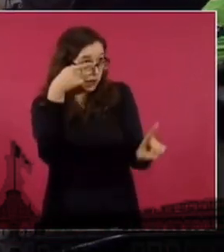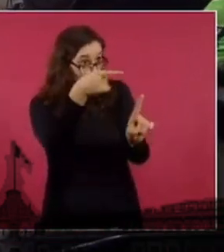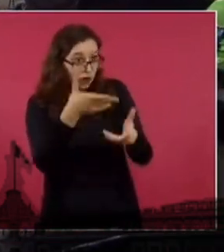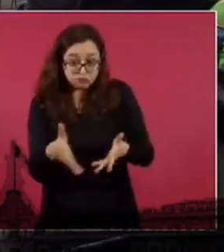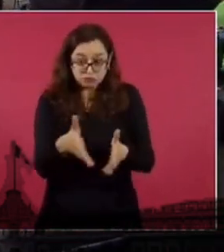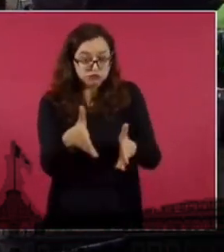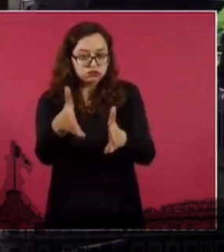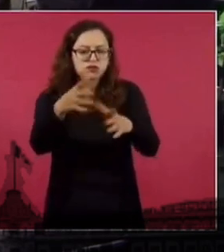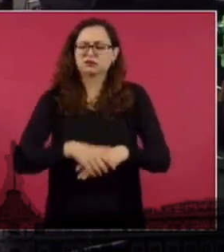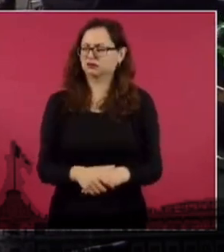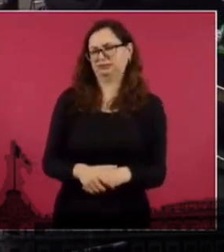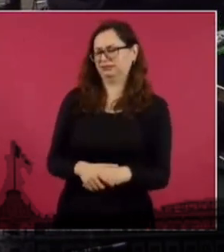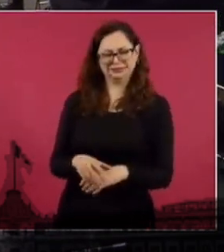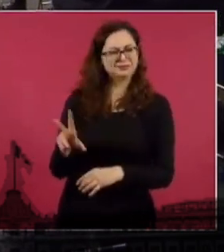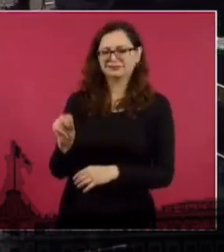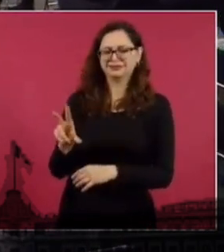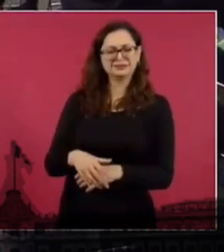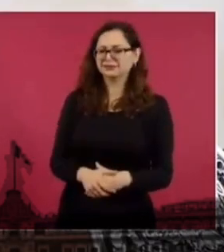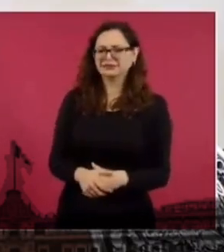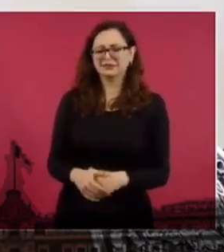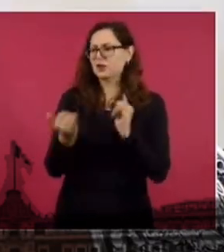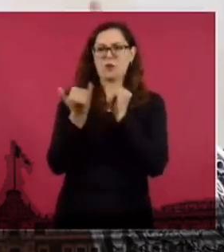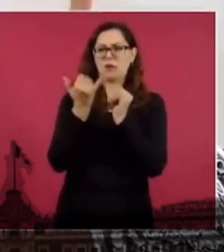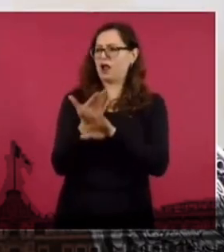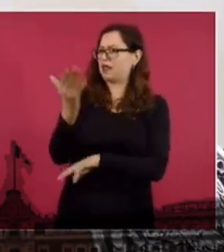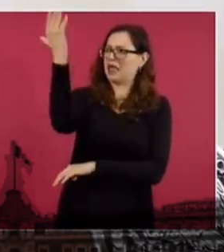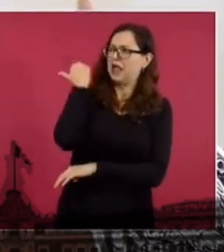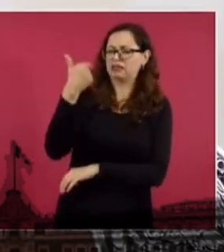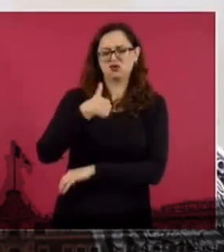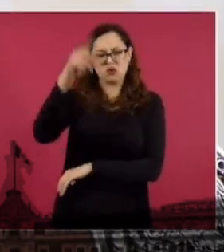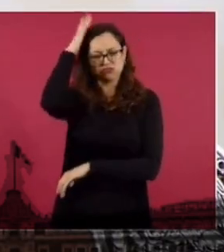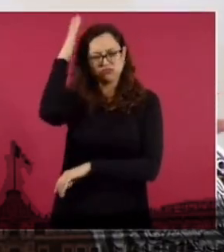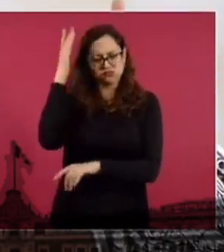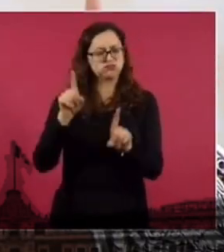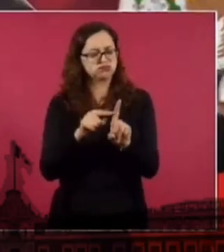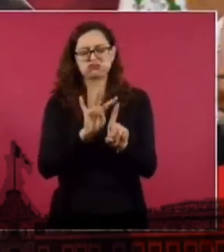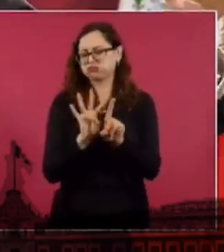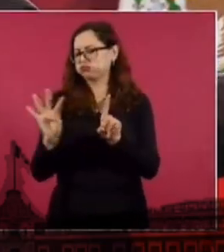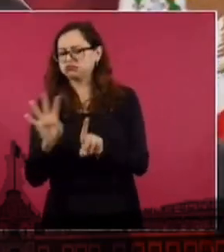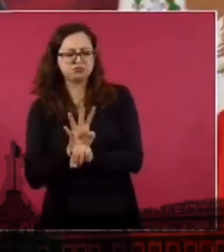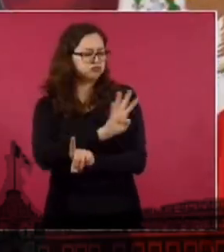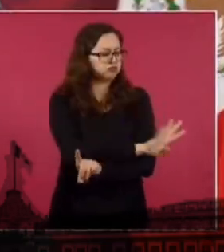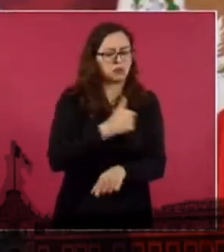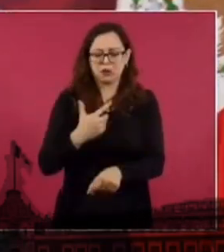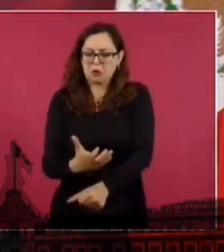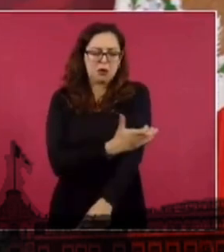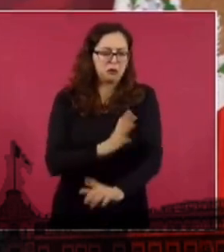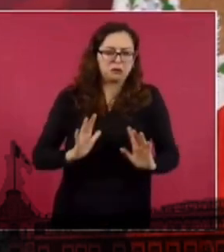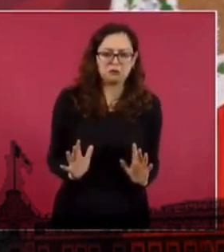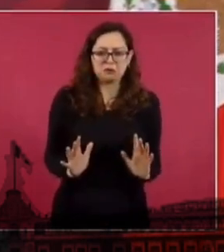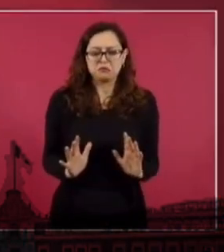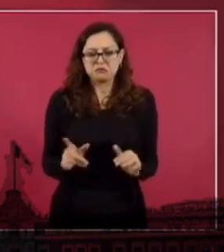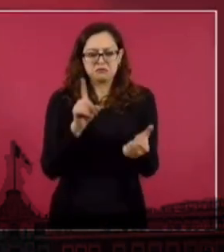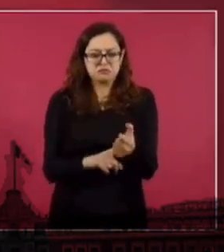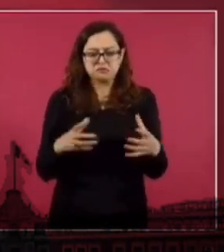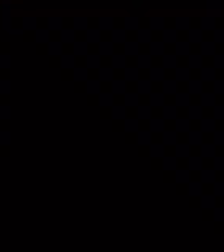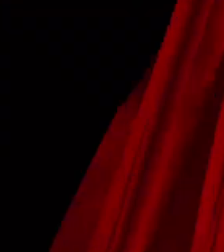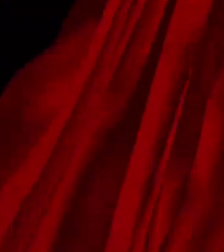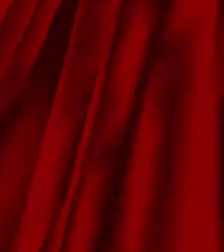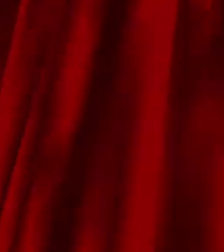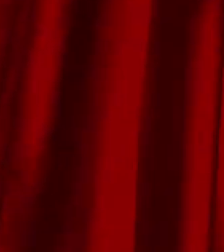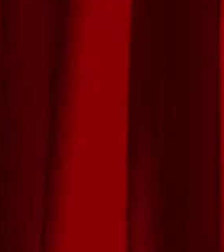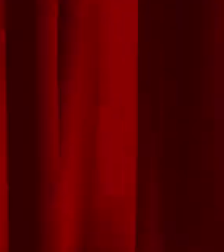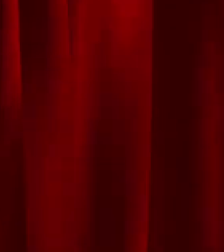antes, encabezar la marcha junto con otros dirigentes y quienes nos quieran acompañar del Movimiento de Transformación.